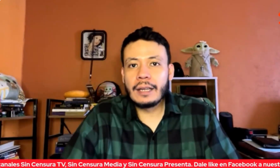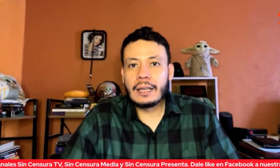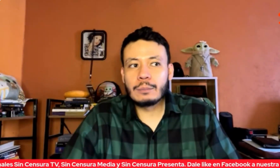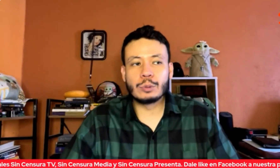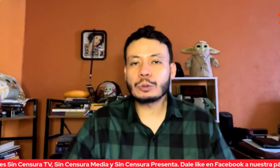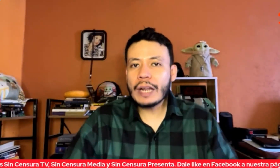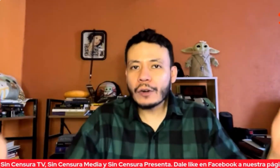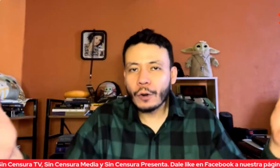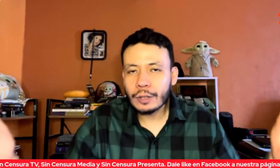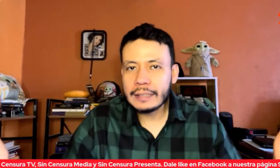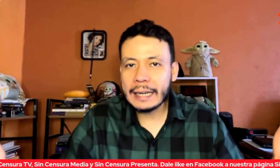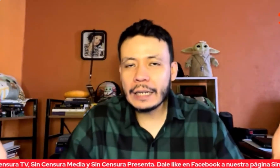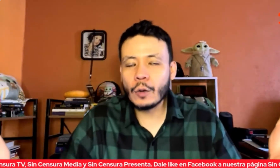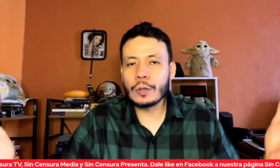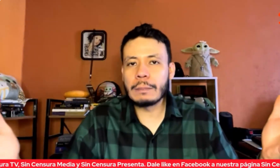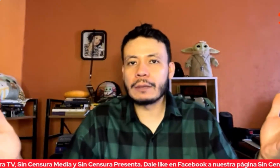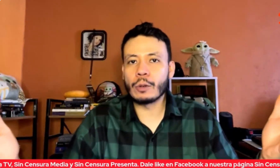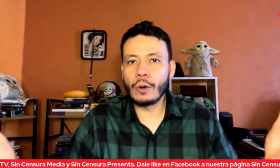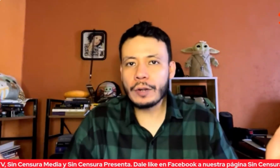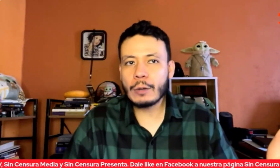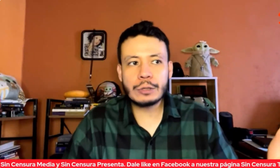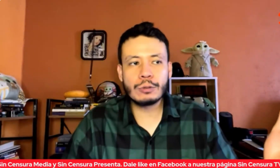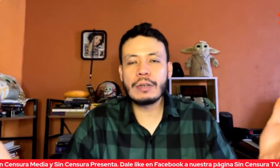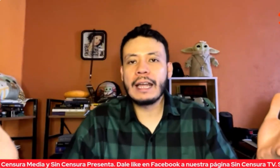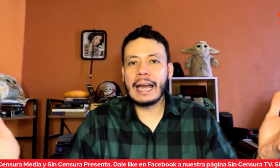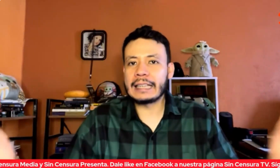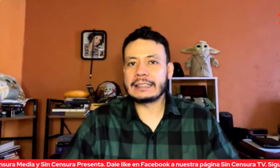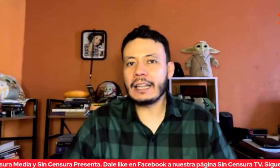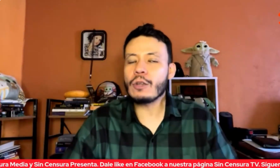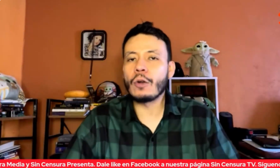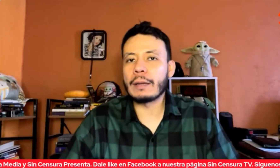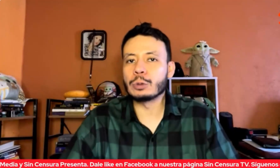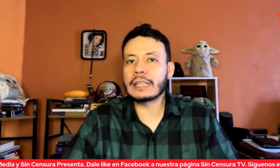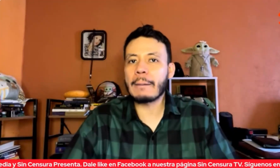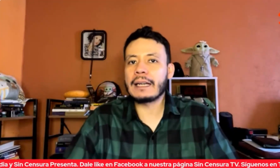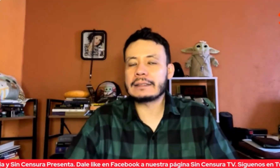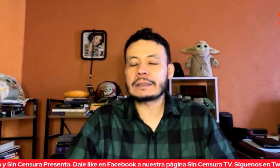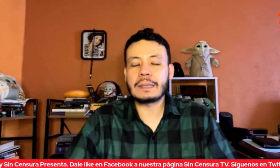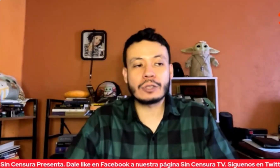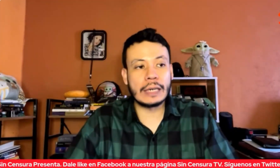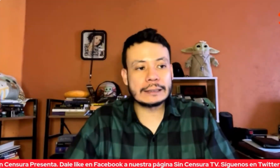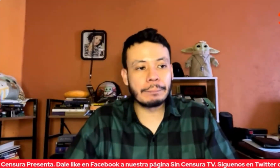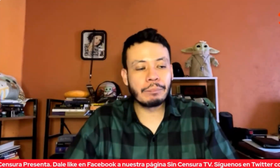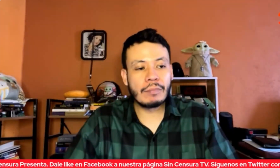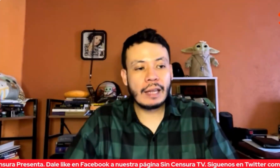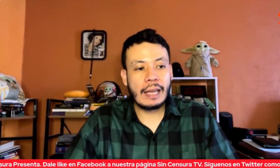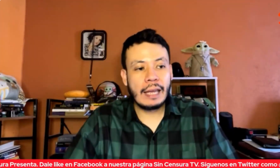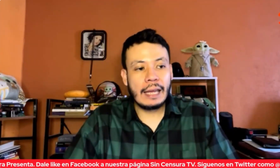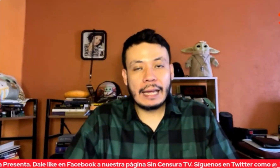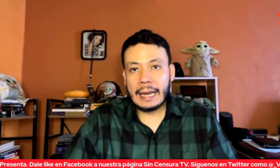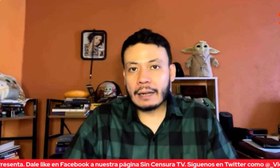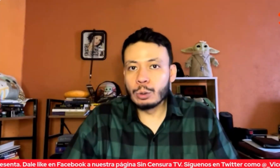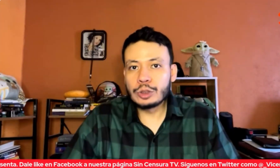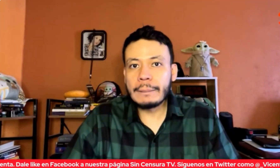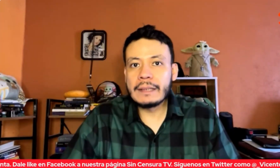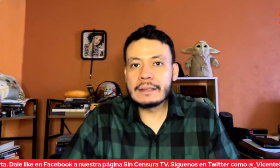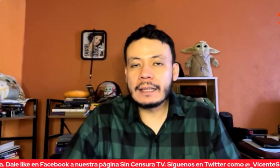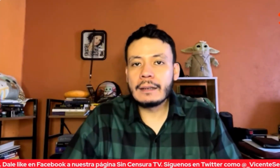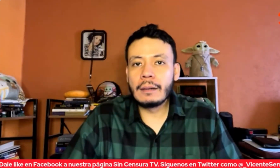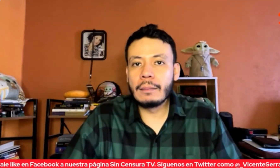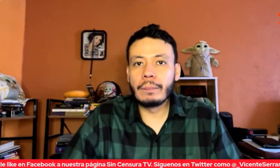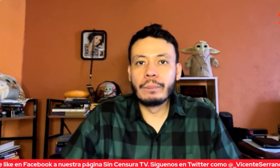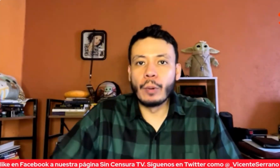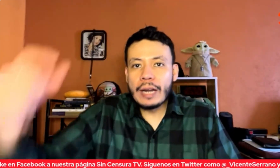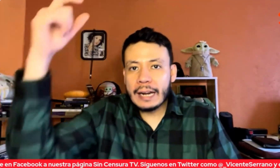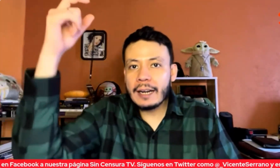real. Entonces, no es un error técnico ni metodológico, es un asedio. Lo que buscaban estas personas era